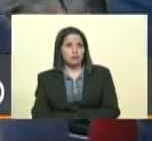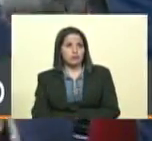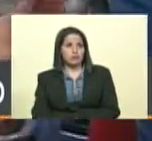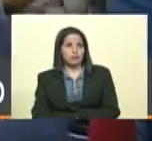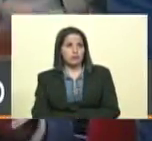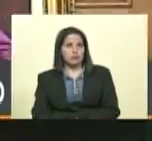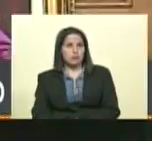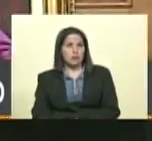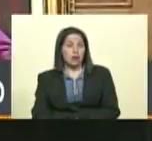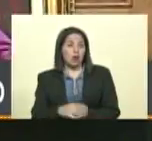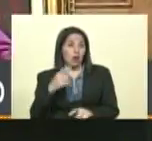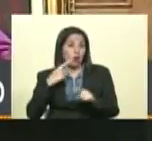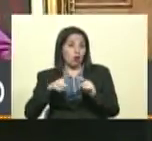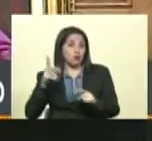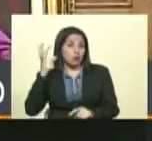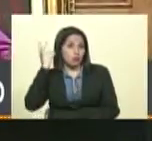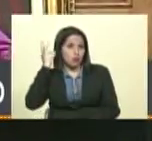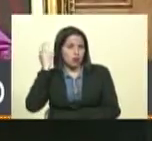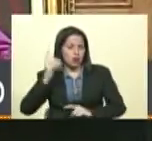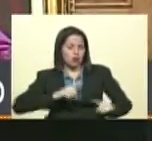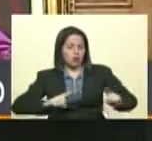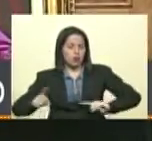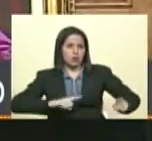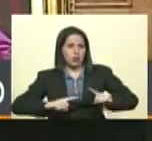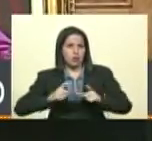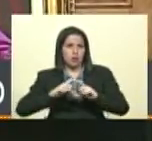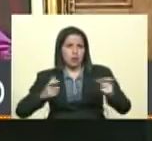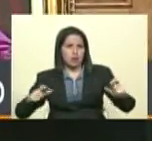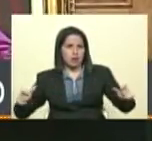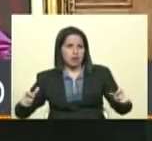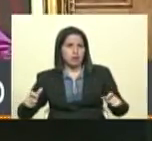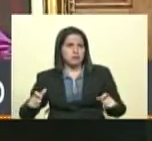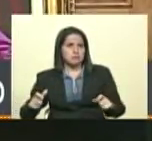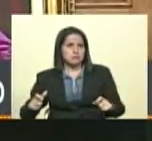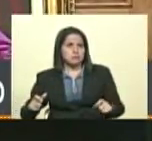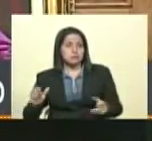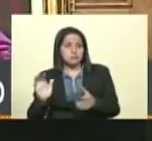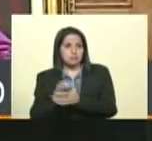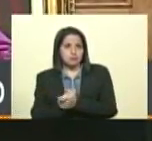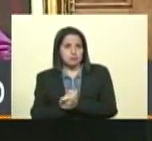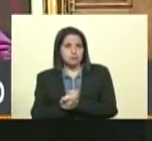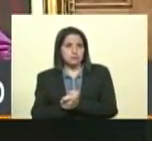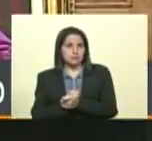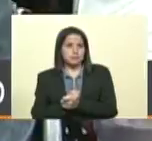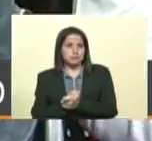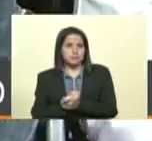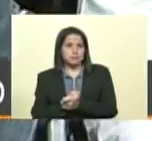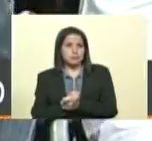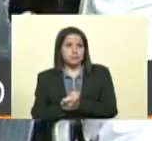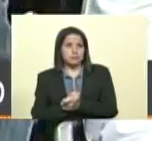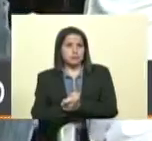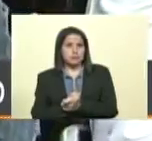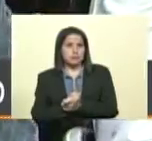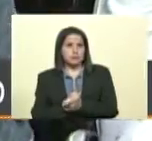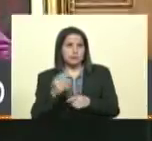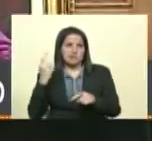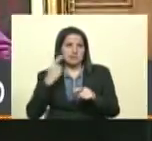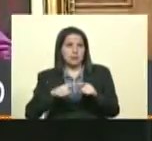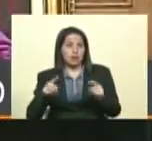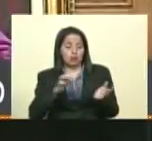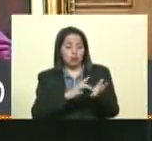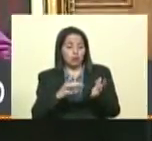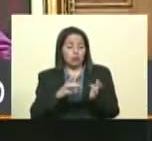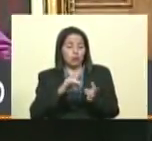A Hilda de León, coordinadora general, camarada. A Julio César